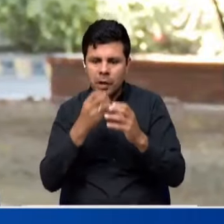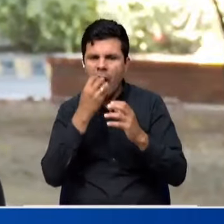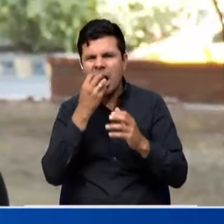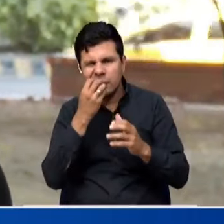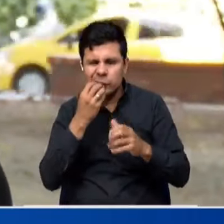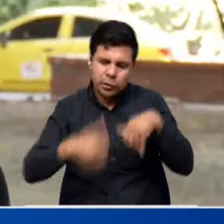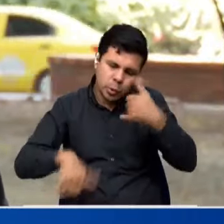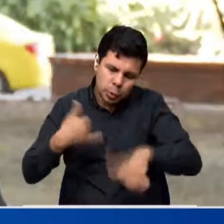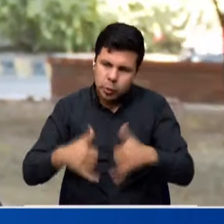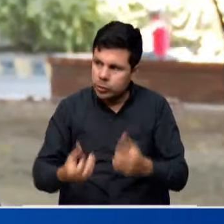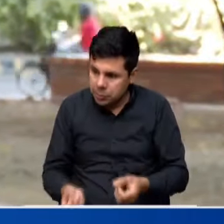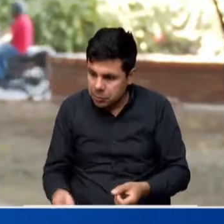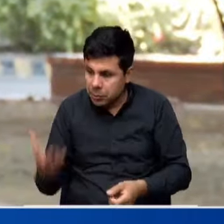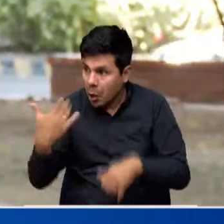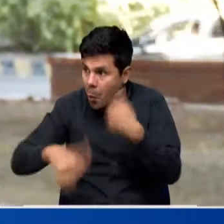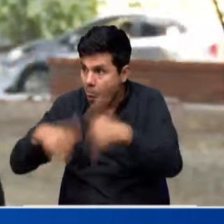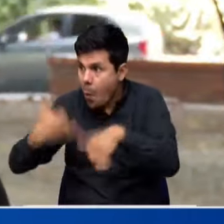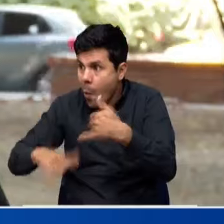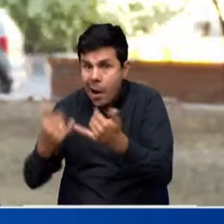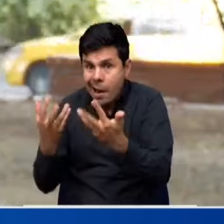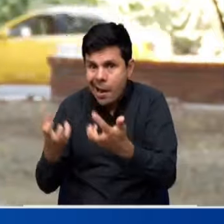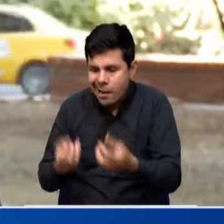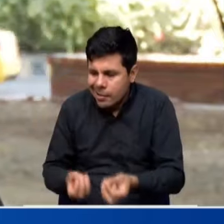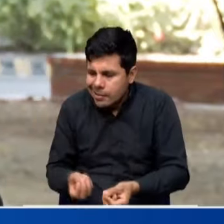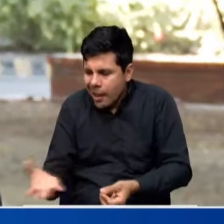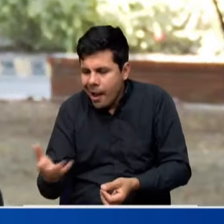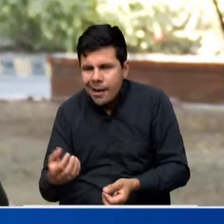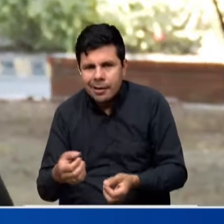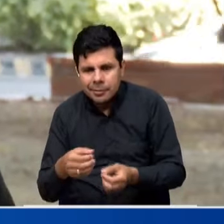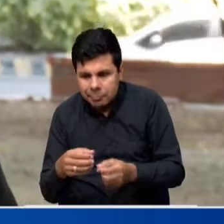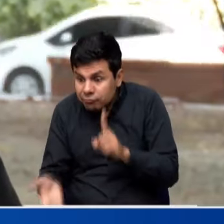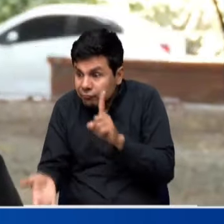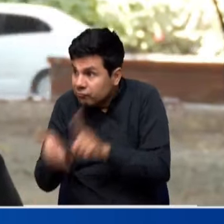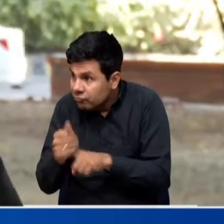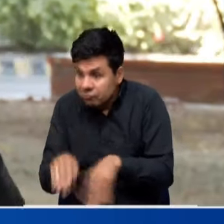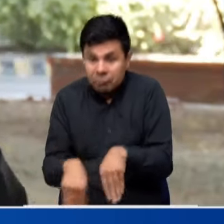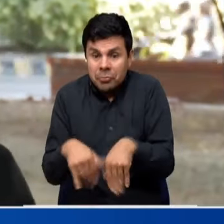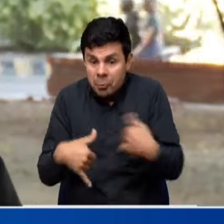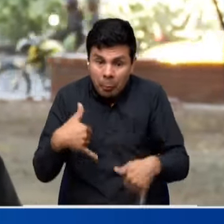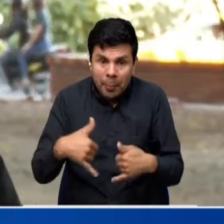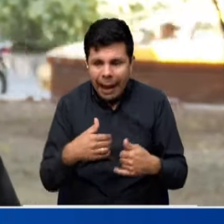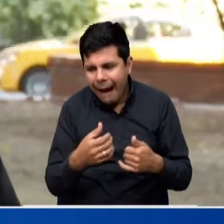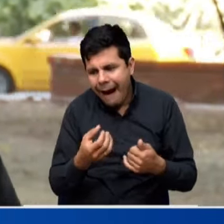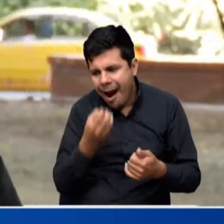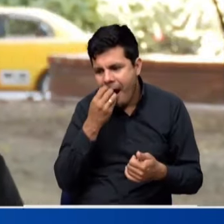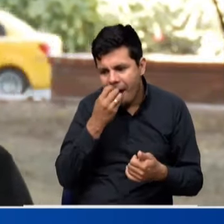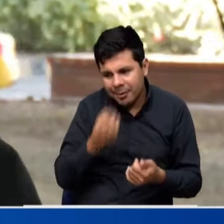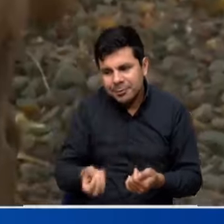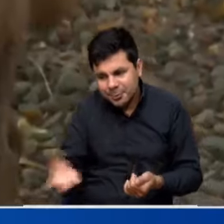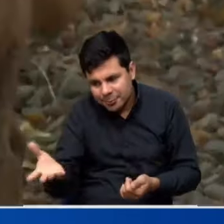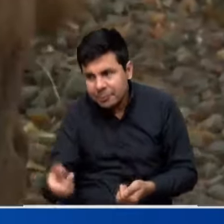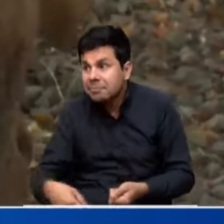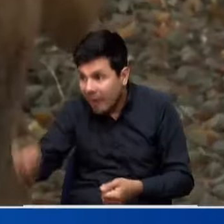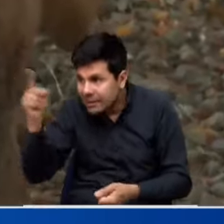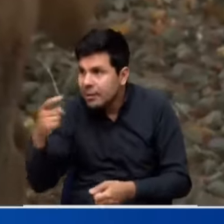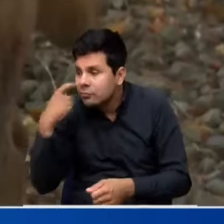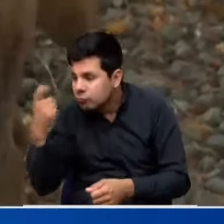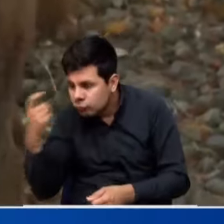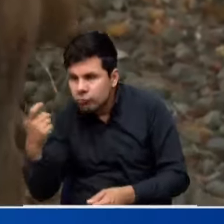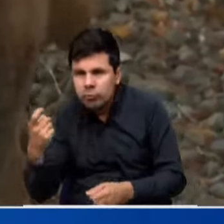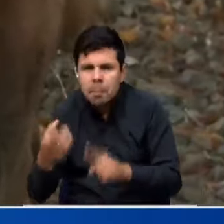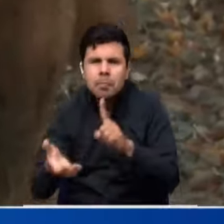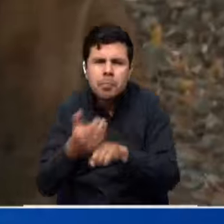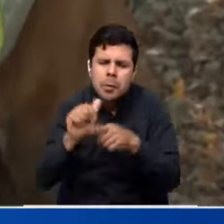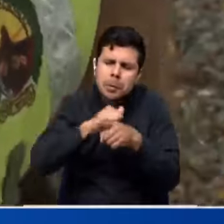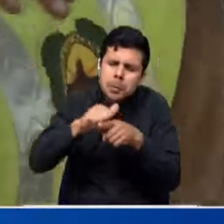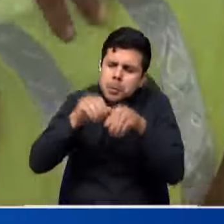juego, que como tal es el motivo de premiación ante el hallazgo de una sustancia. El proceso de entrenamiento dura aproximadamente